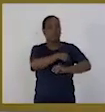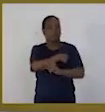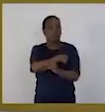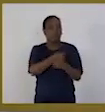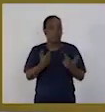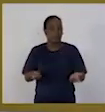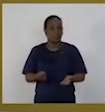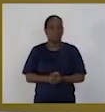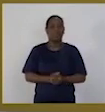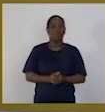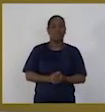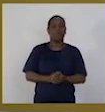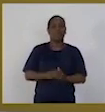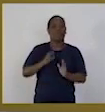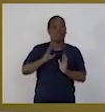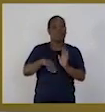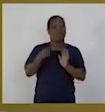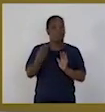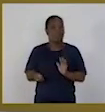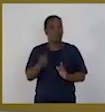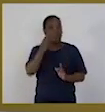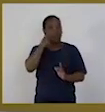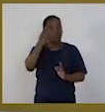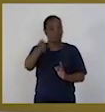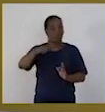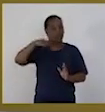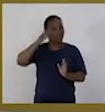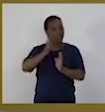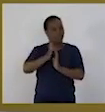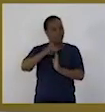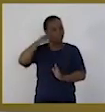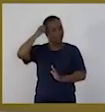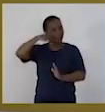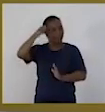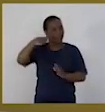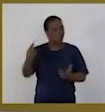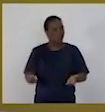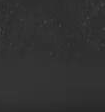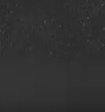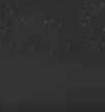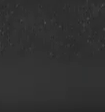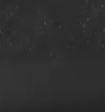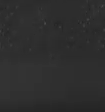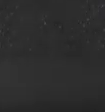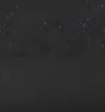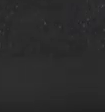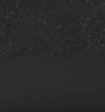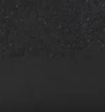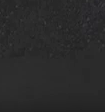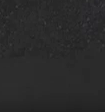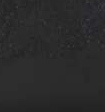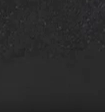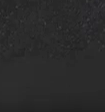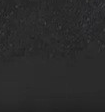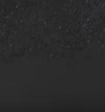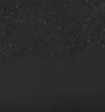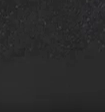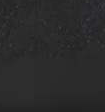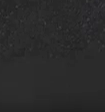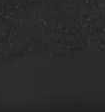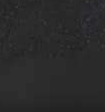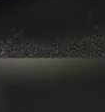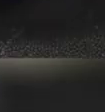a continuación mostraríamos el siguiente video de este factor. Voy a utilizar agua oxigenada doméstica